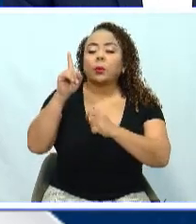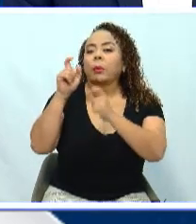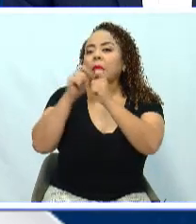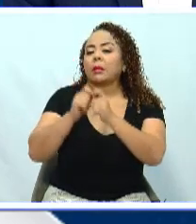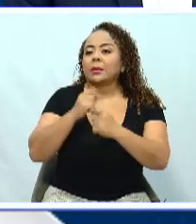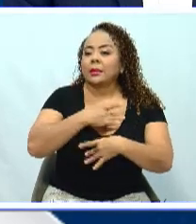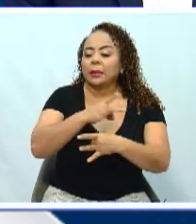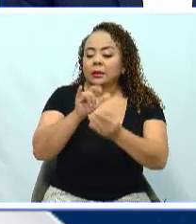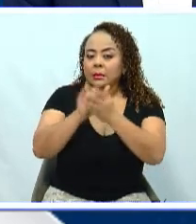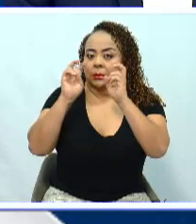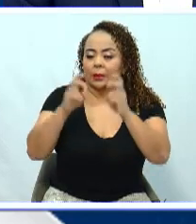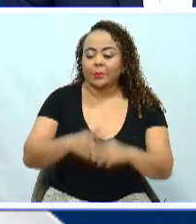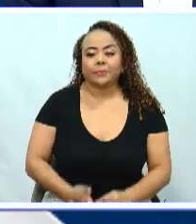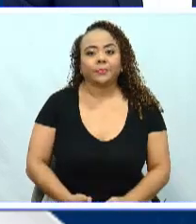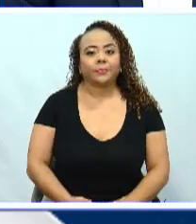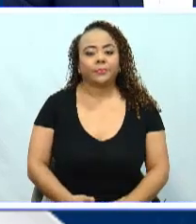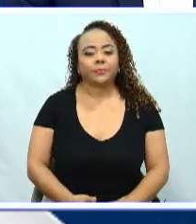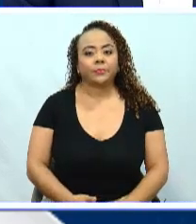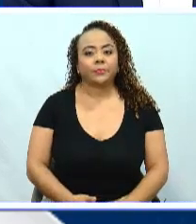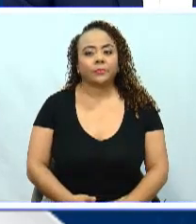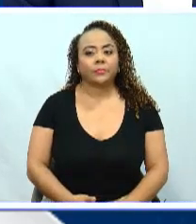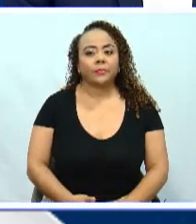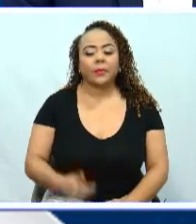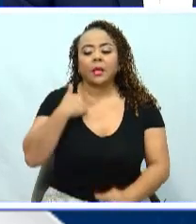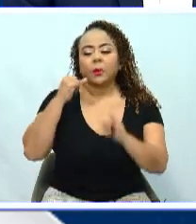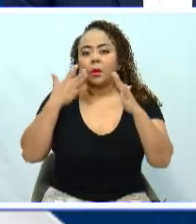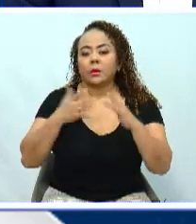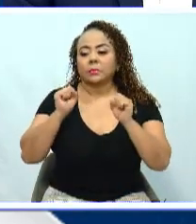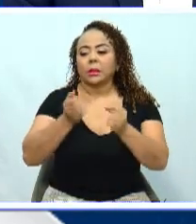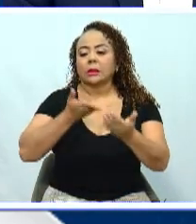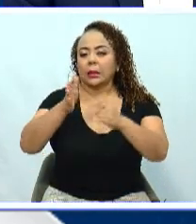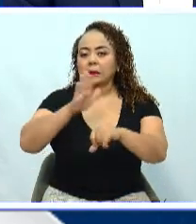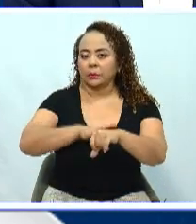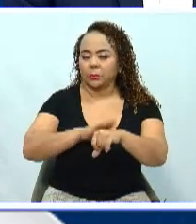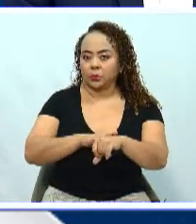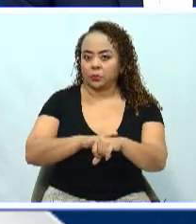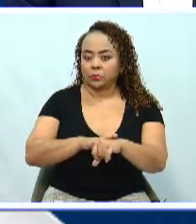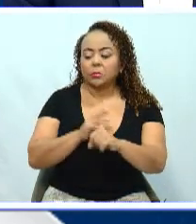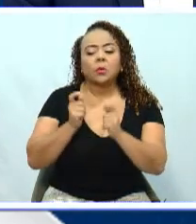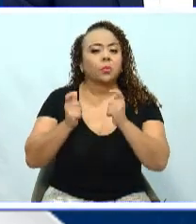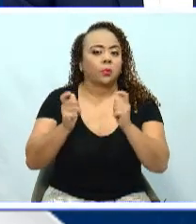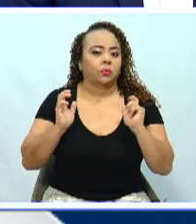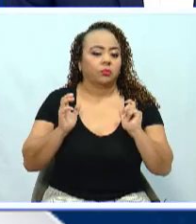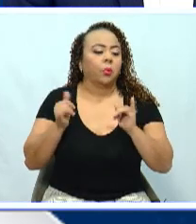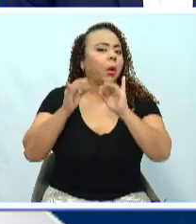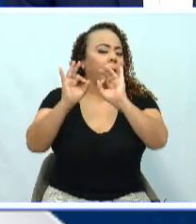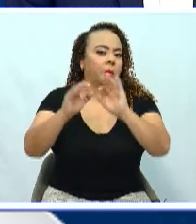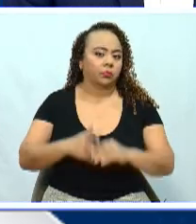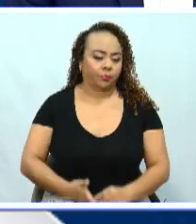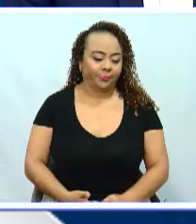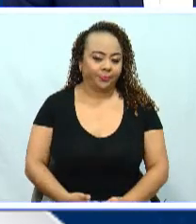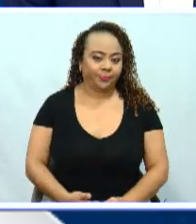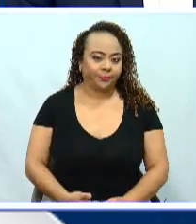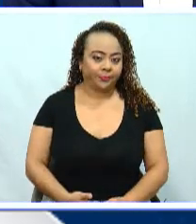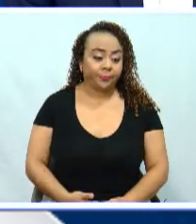ese tema Monte hay jugadores que pueden darse ciertas licencias y lujos mientras jueguen bien